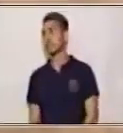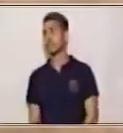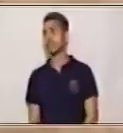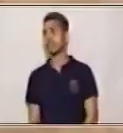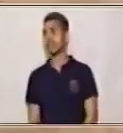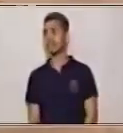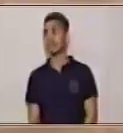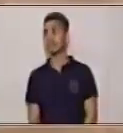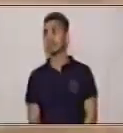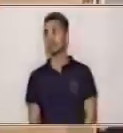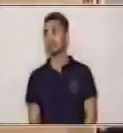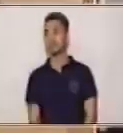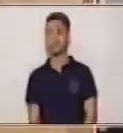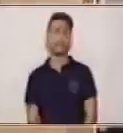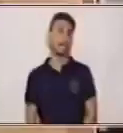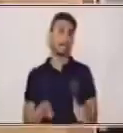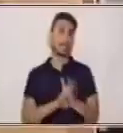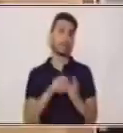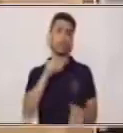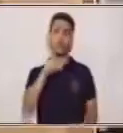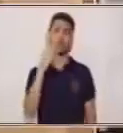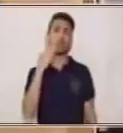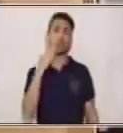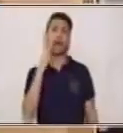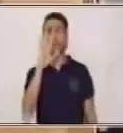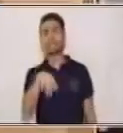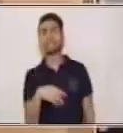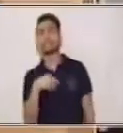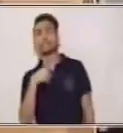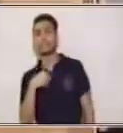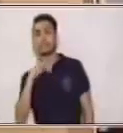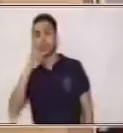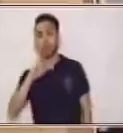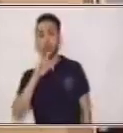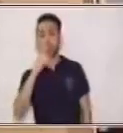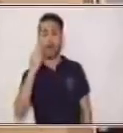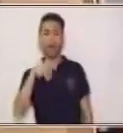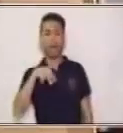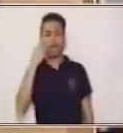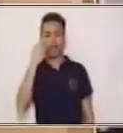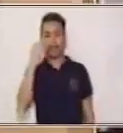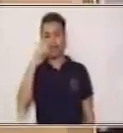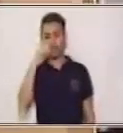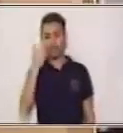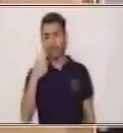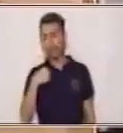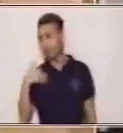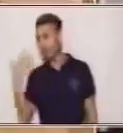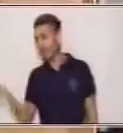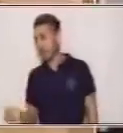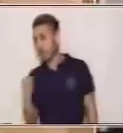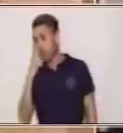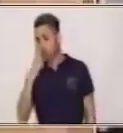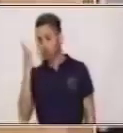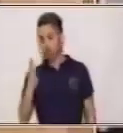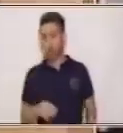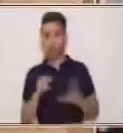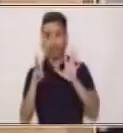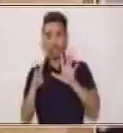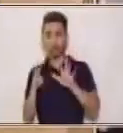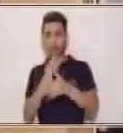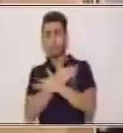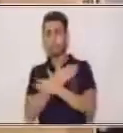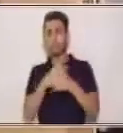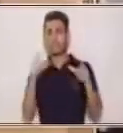tú no te enojes cuando tu mamá te diga, a Juanita le voy a dar 4/8 de pastel y a ti solo te voy a dar